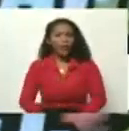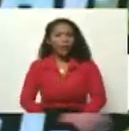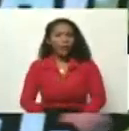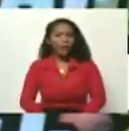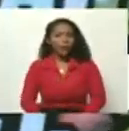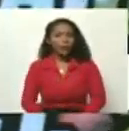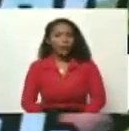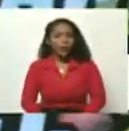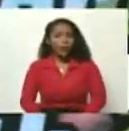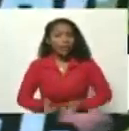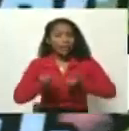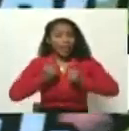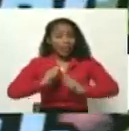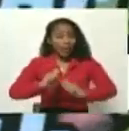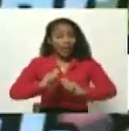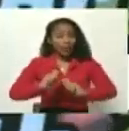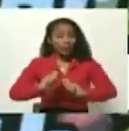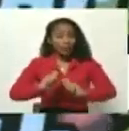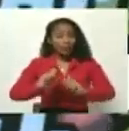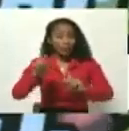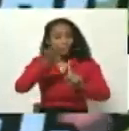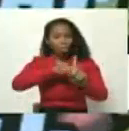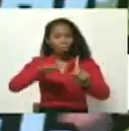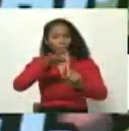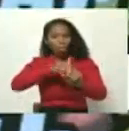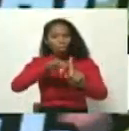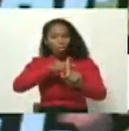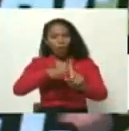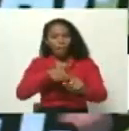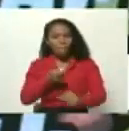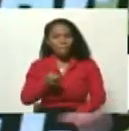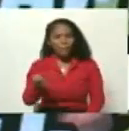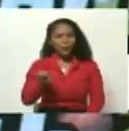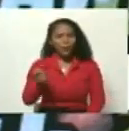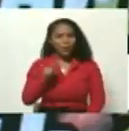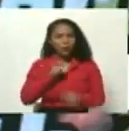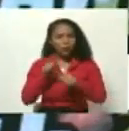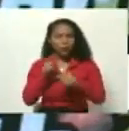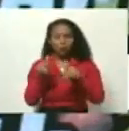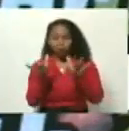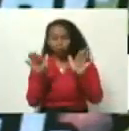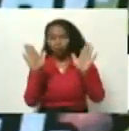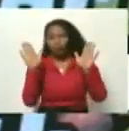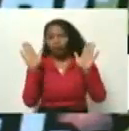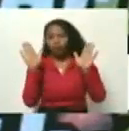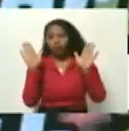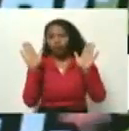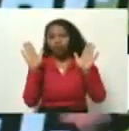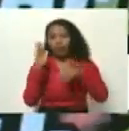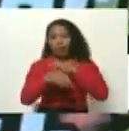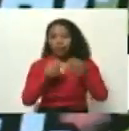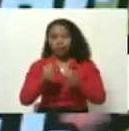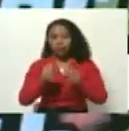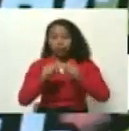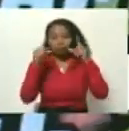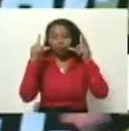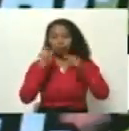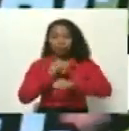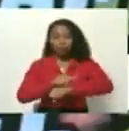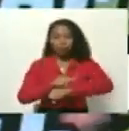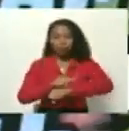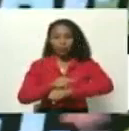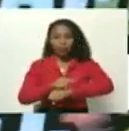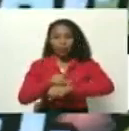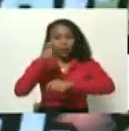trataron de engañarnos, de manipularnos, y eso, por supuesto, tuvo una reacción temprana